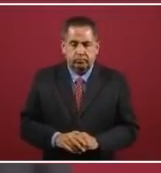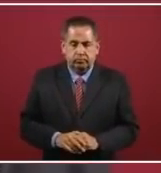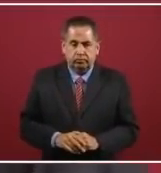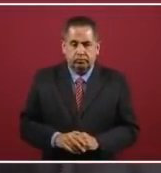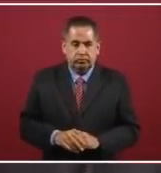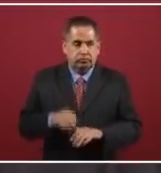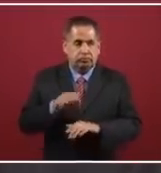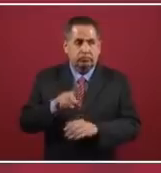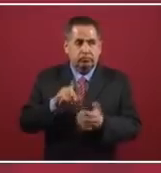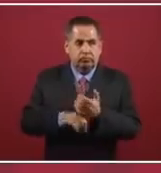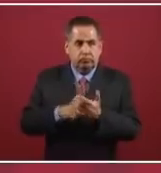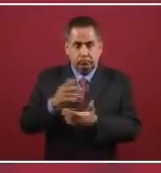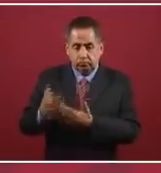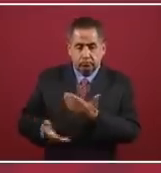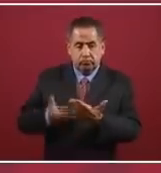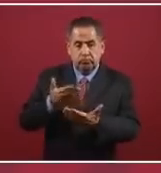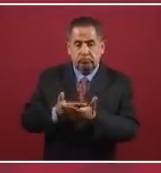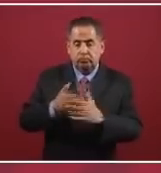la propuesta del